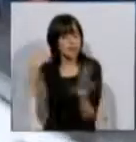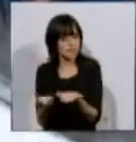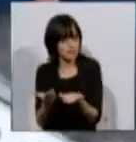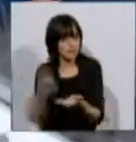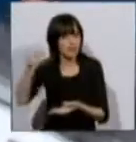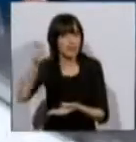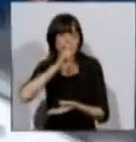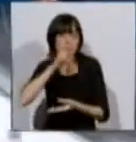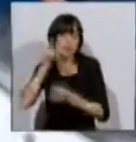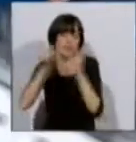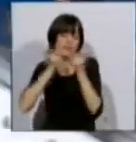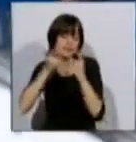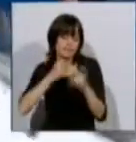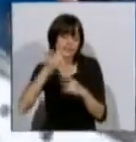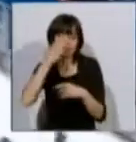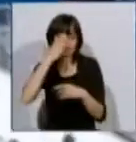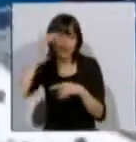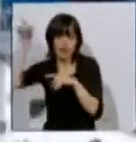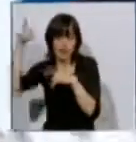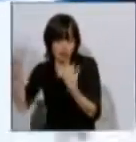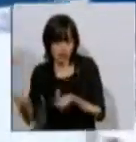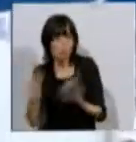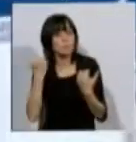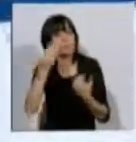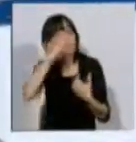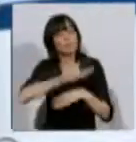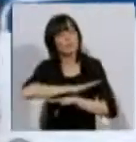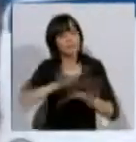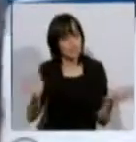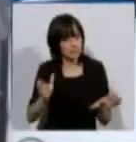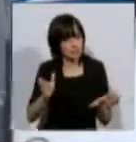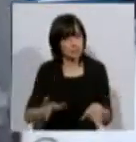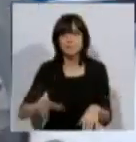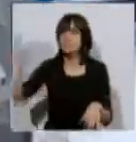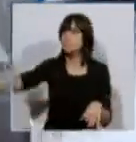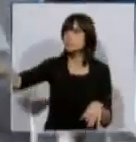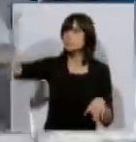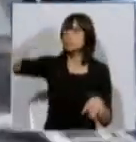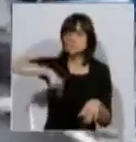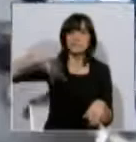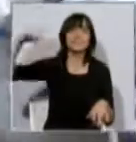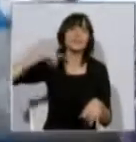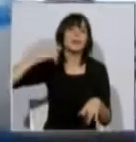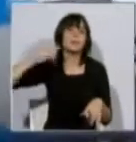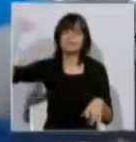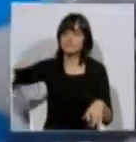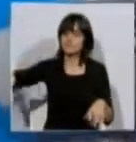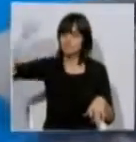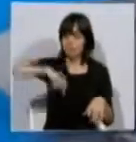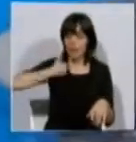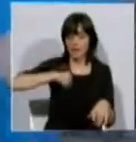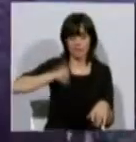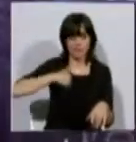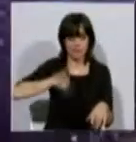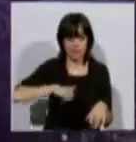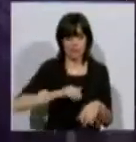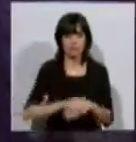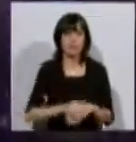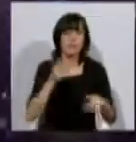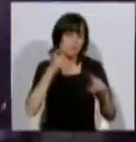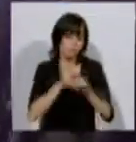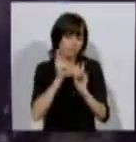Laura Cinenos está realizando, puede finalmente ser transportada desde España a la República Argentina